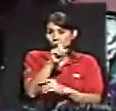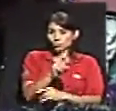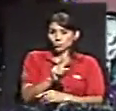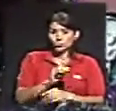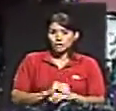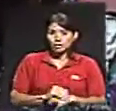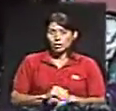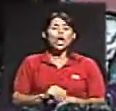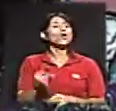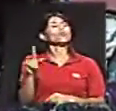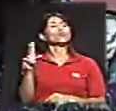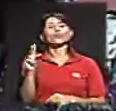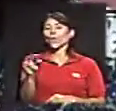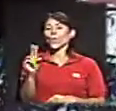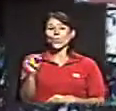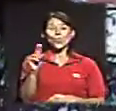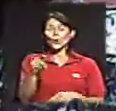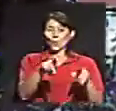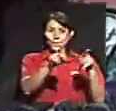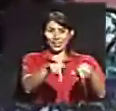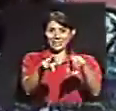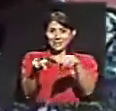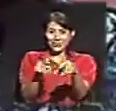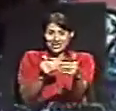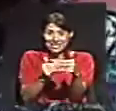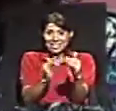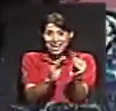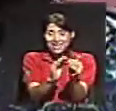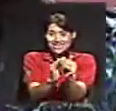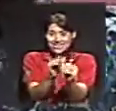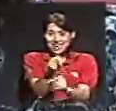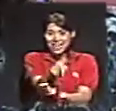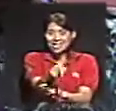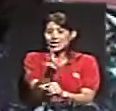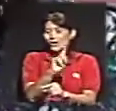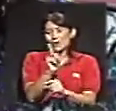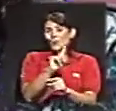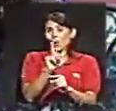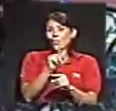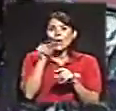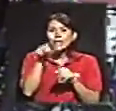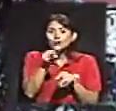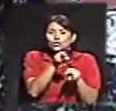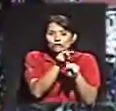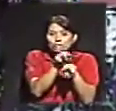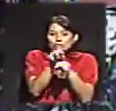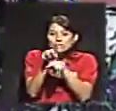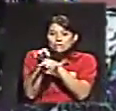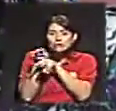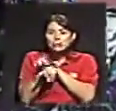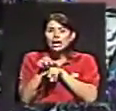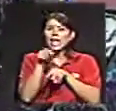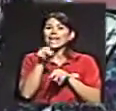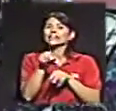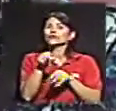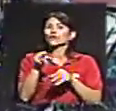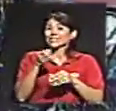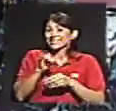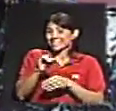que los ciudadanos han estado uh-huh. vigilantes. No, eso sería totalmente uh-huh. abusivo. No pueden en este momento ni